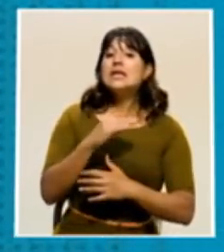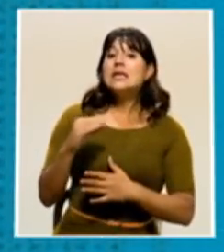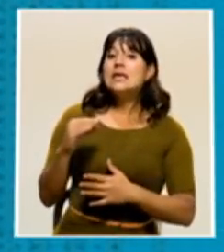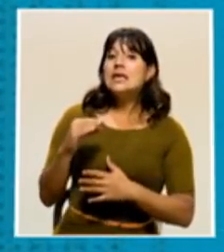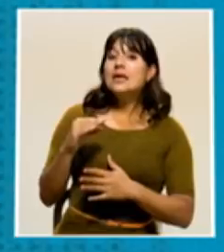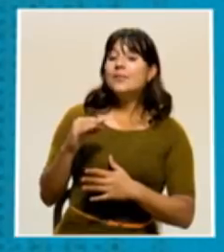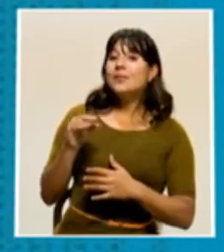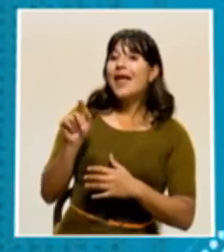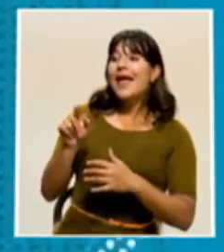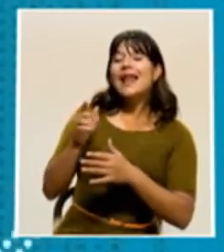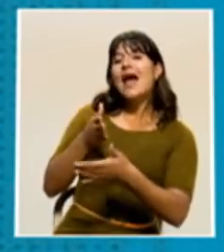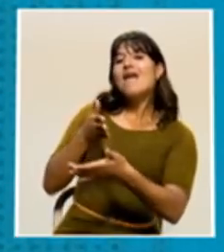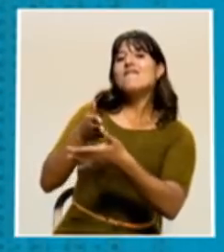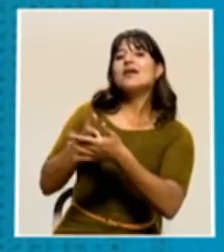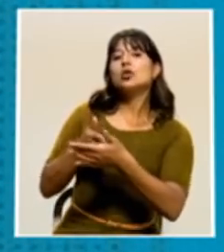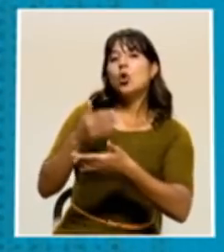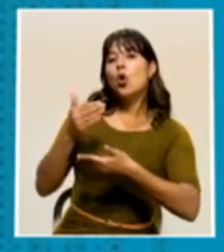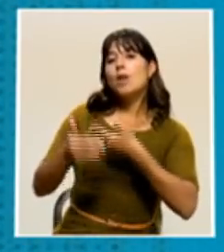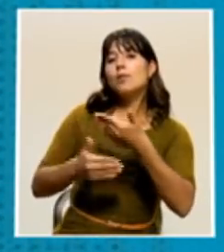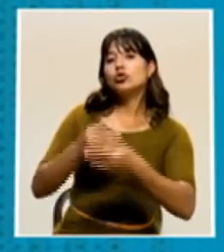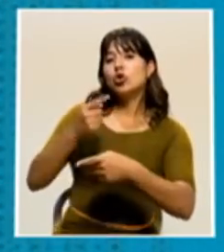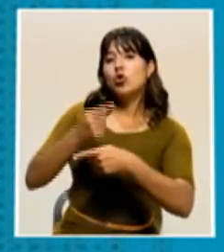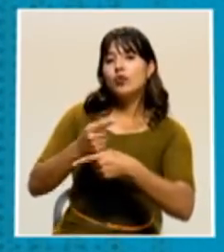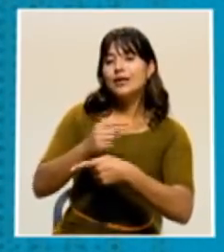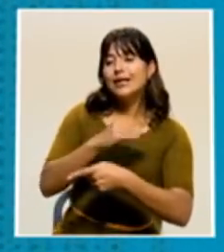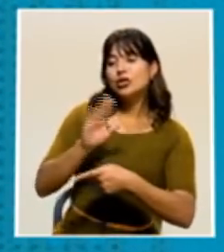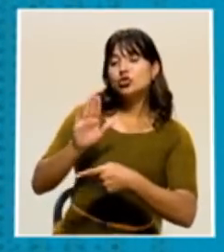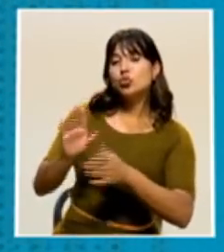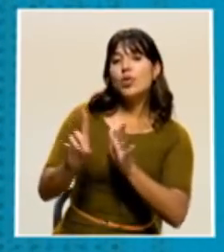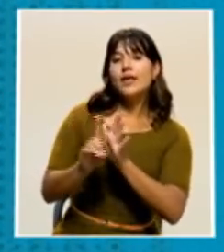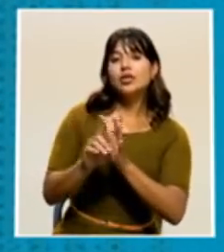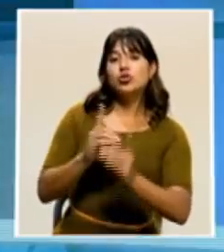una violación al debido proceso y al derecho a la defensa.